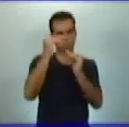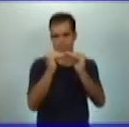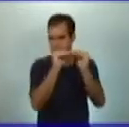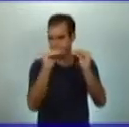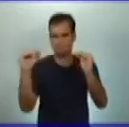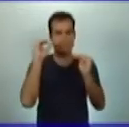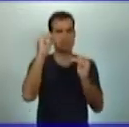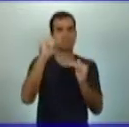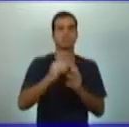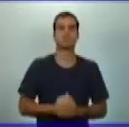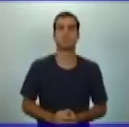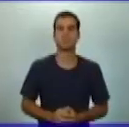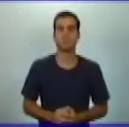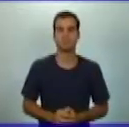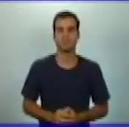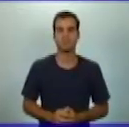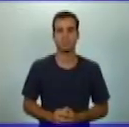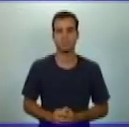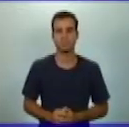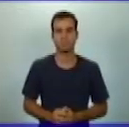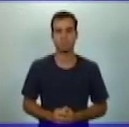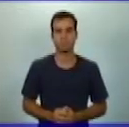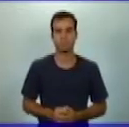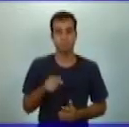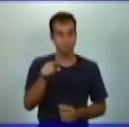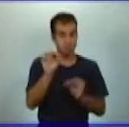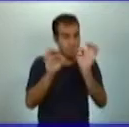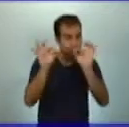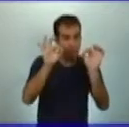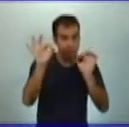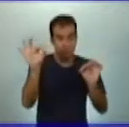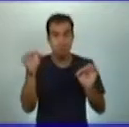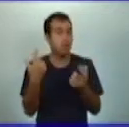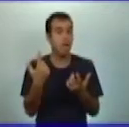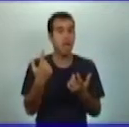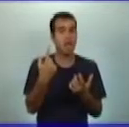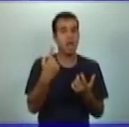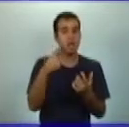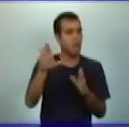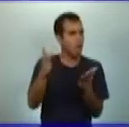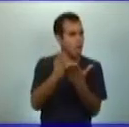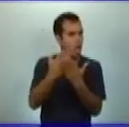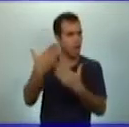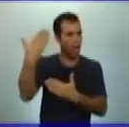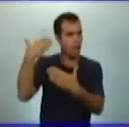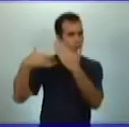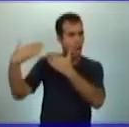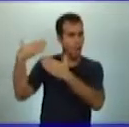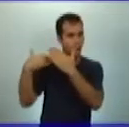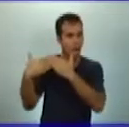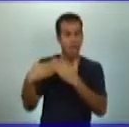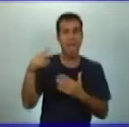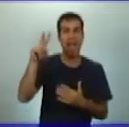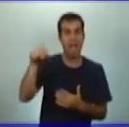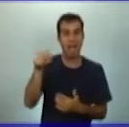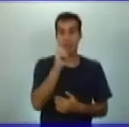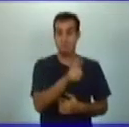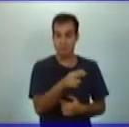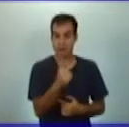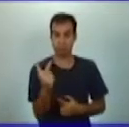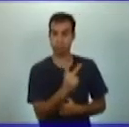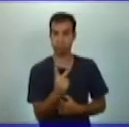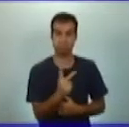cada una de estas partículas? Ya ustedes estudiaron que los protones y neutrones se